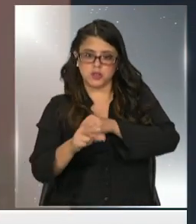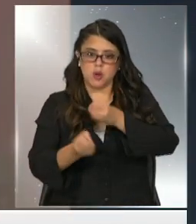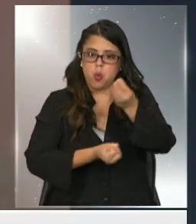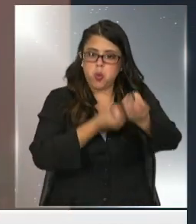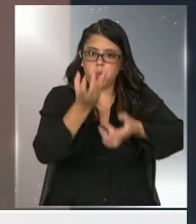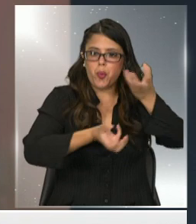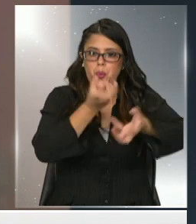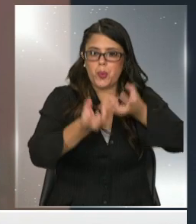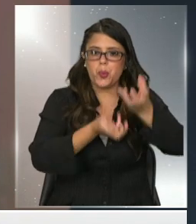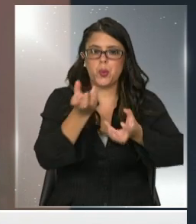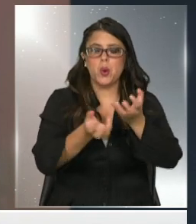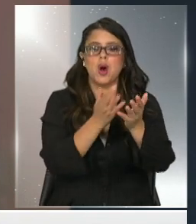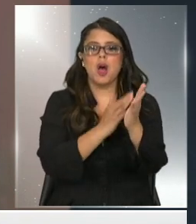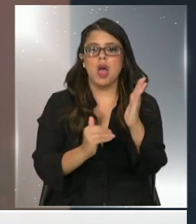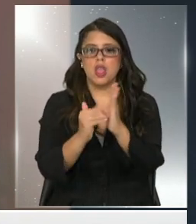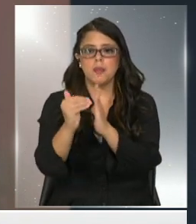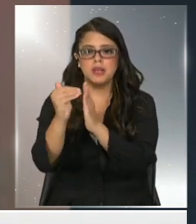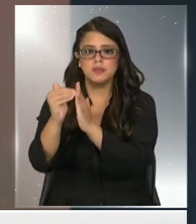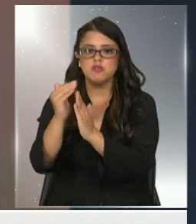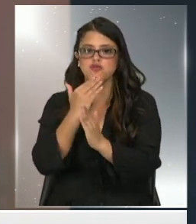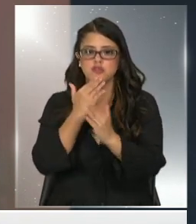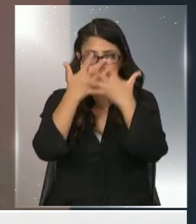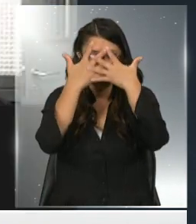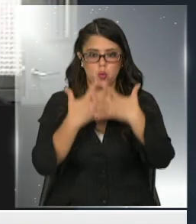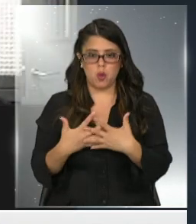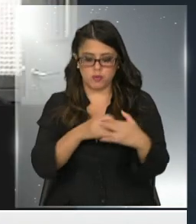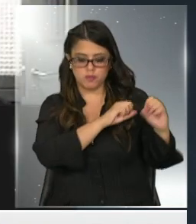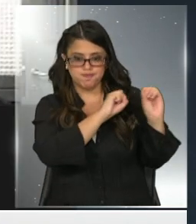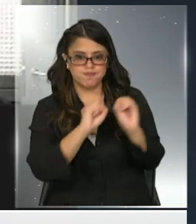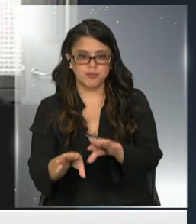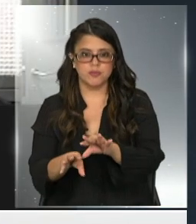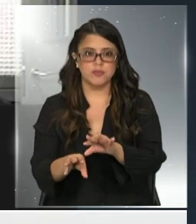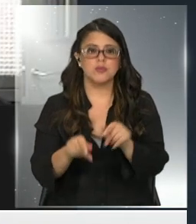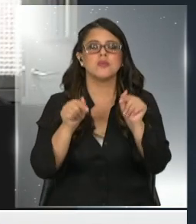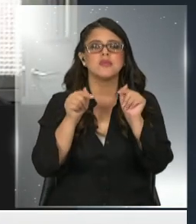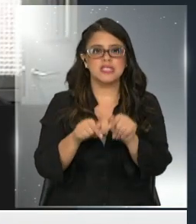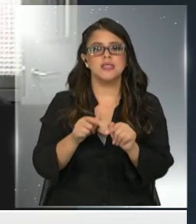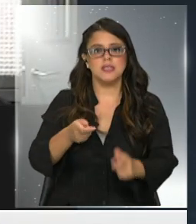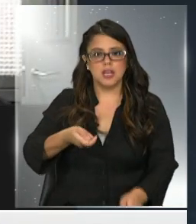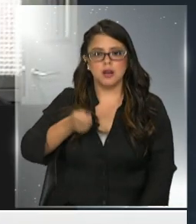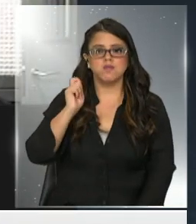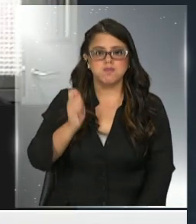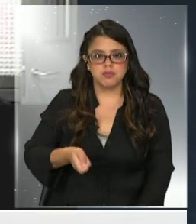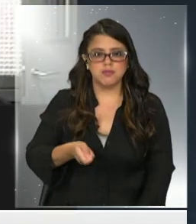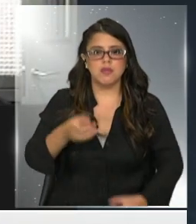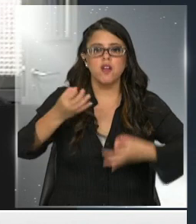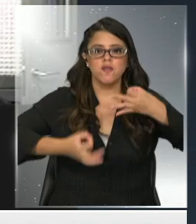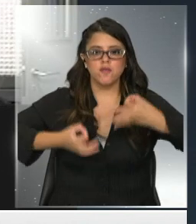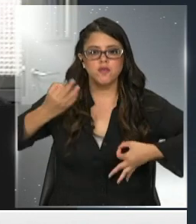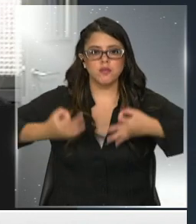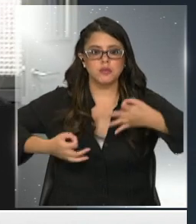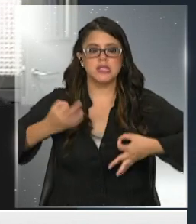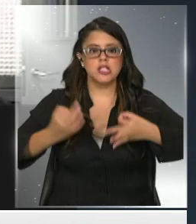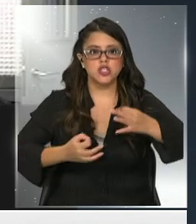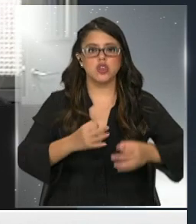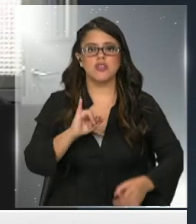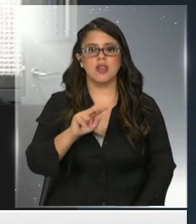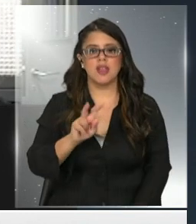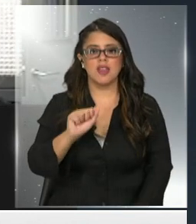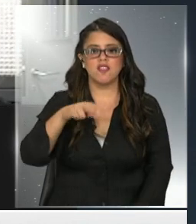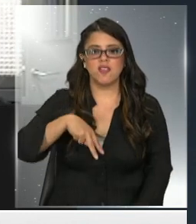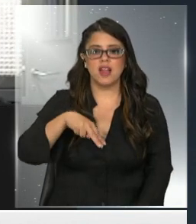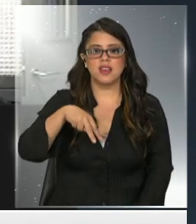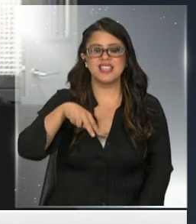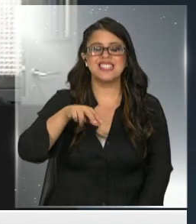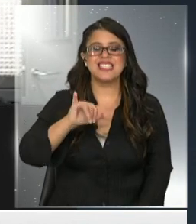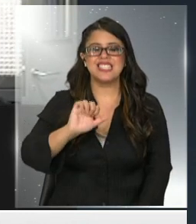del inmueble, incluido el cuerpo de la víctima. Así quedó zanjado en la audiencia de formalización de Iván Yáñez